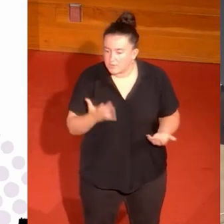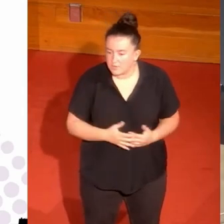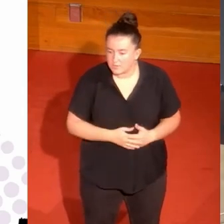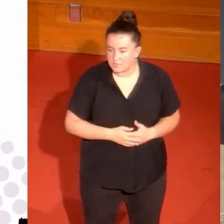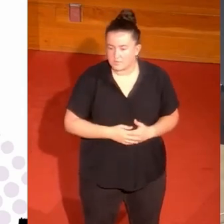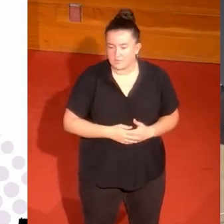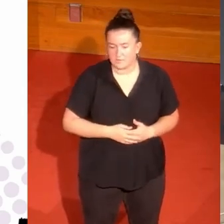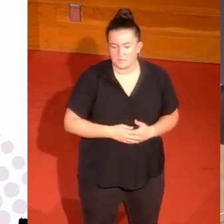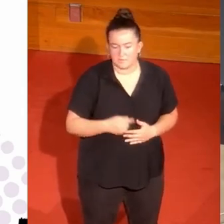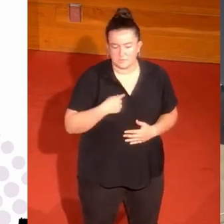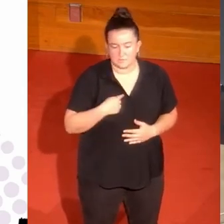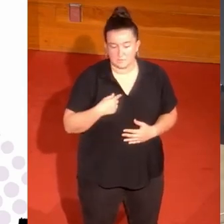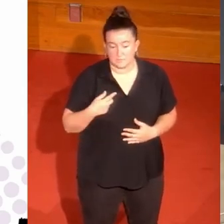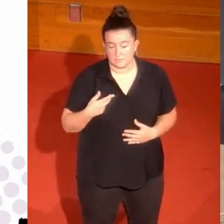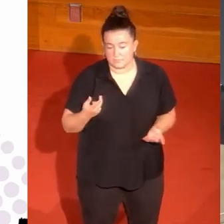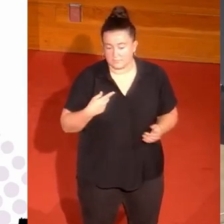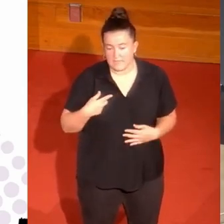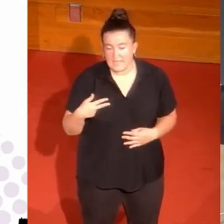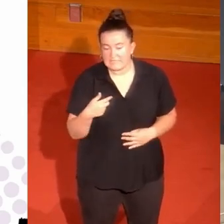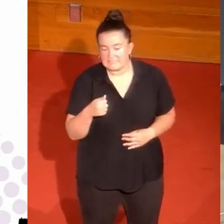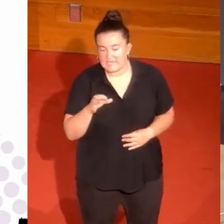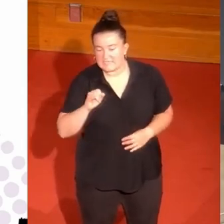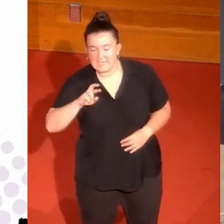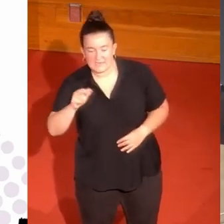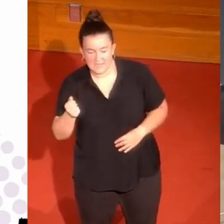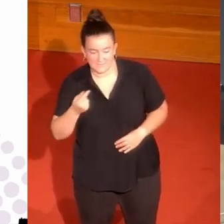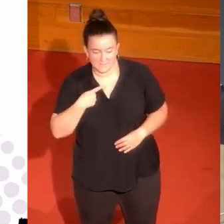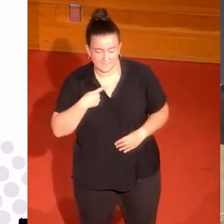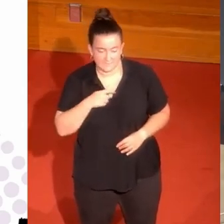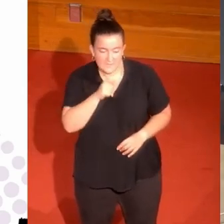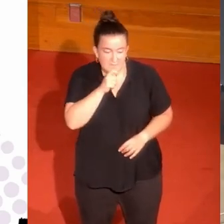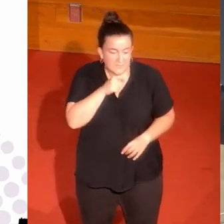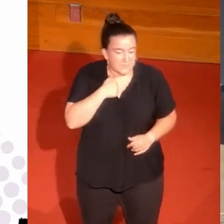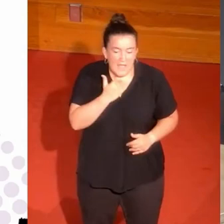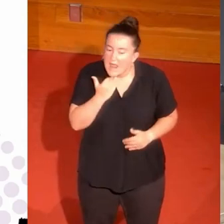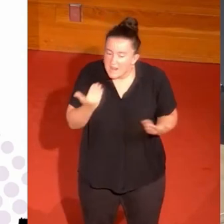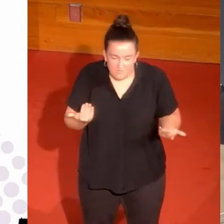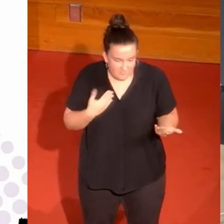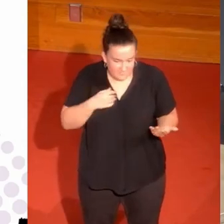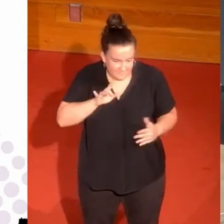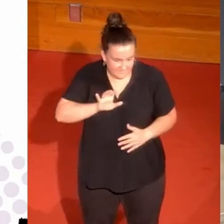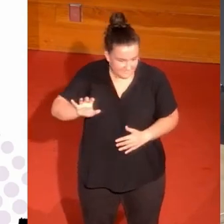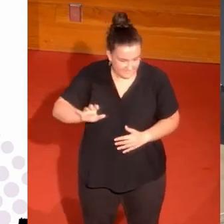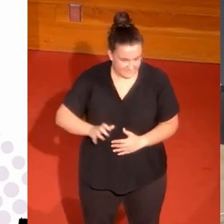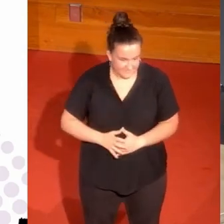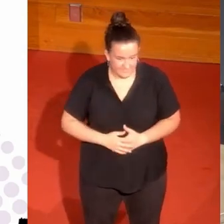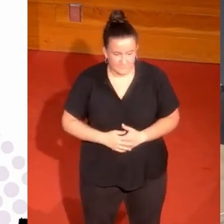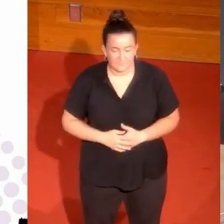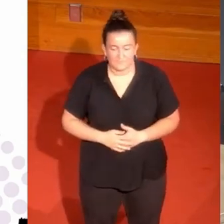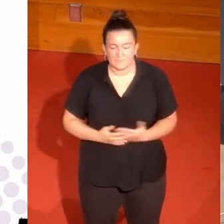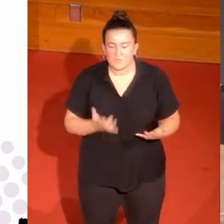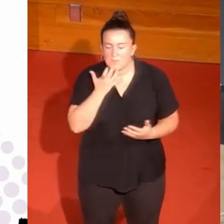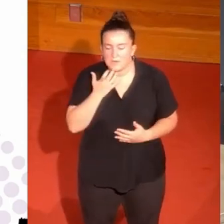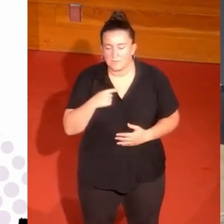al jazira no está mal eh Por ejemplo a mí para informarme de lo que está pasando en gaza para